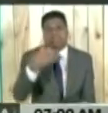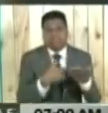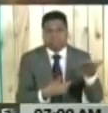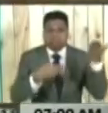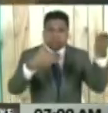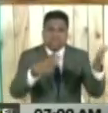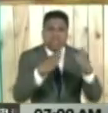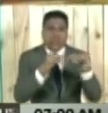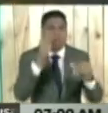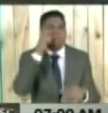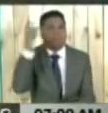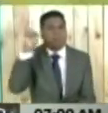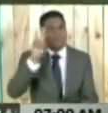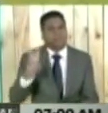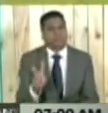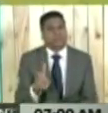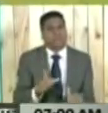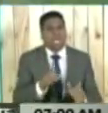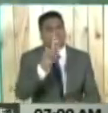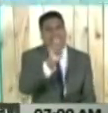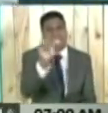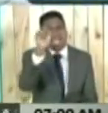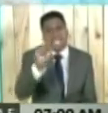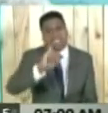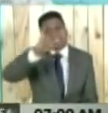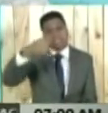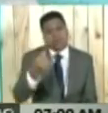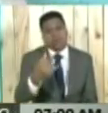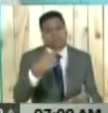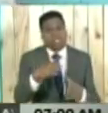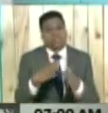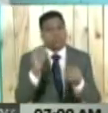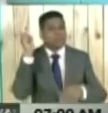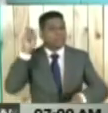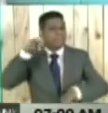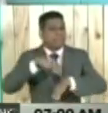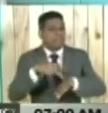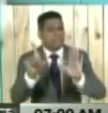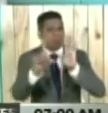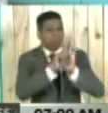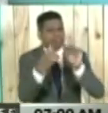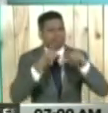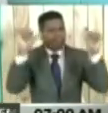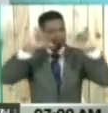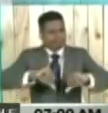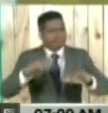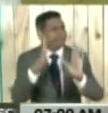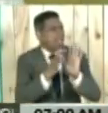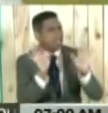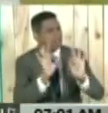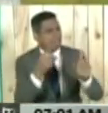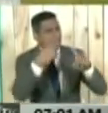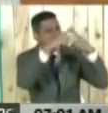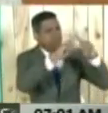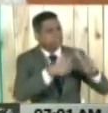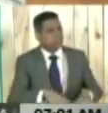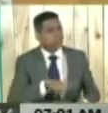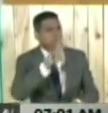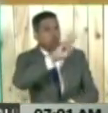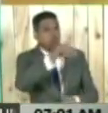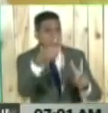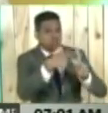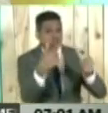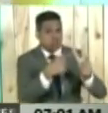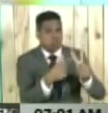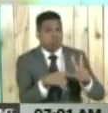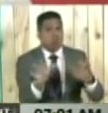todo el pueblo venezolano y ante el TCJ, en vista de que esa asamblea está fuera de carril, el presupuesto de la nación, y ha dicho que está basado en dos cosas importantes, una en